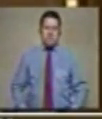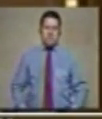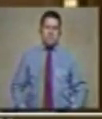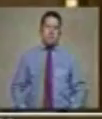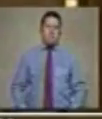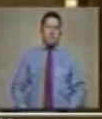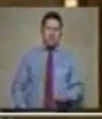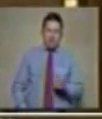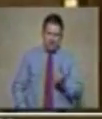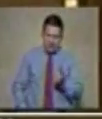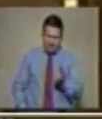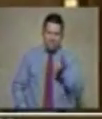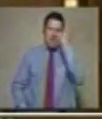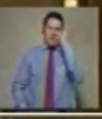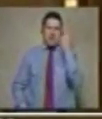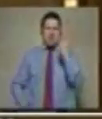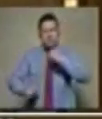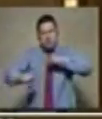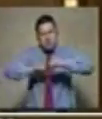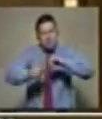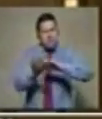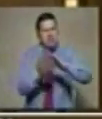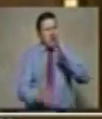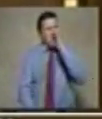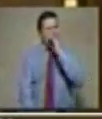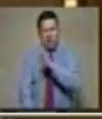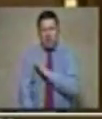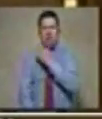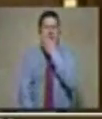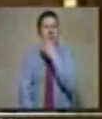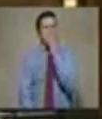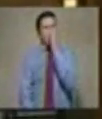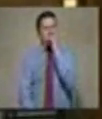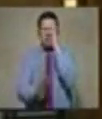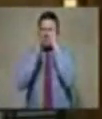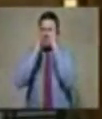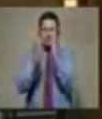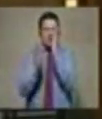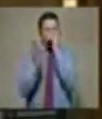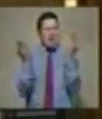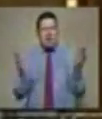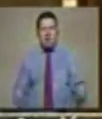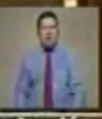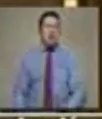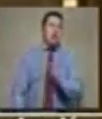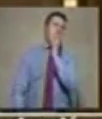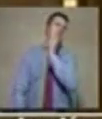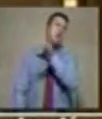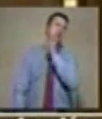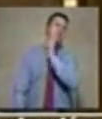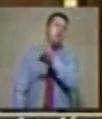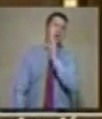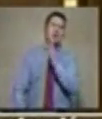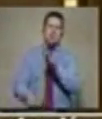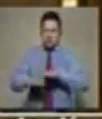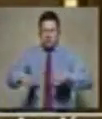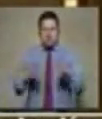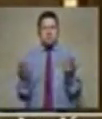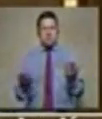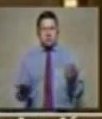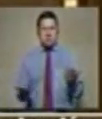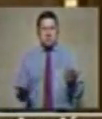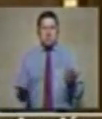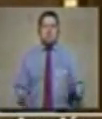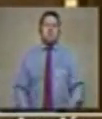muestra la falta de voluntad que hay para resolver estos problemas y para atender las realidades estructurales de nuestro sistema y si